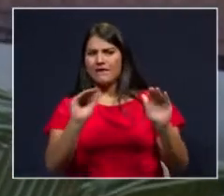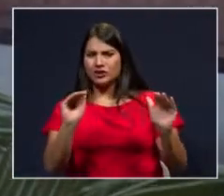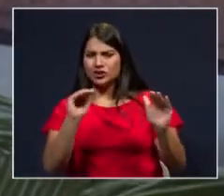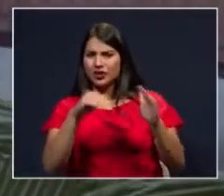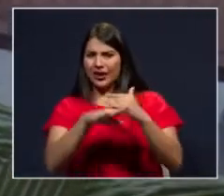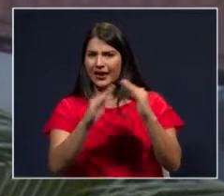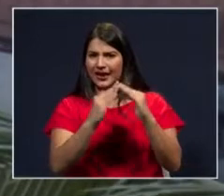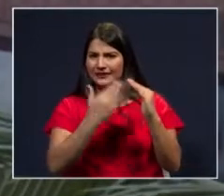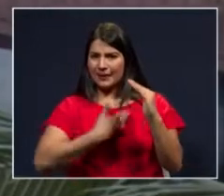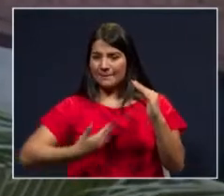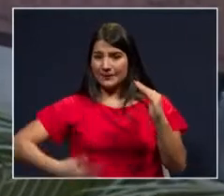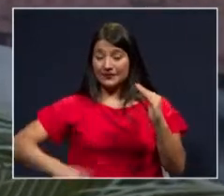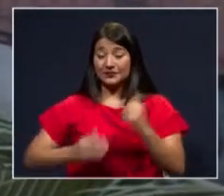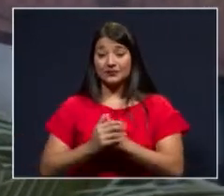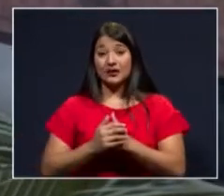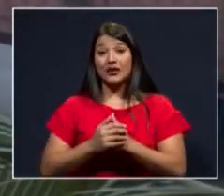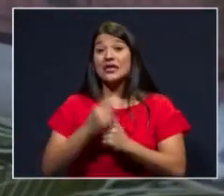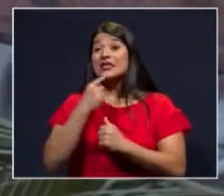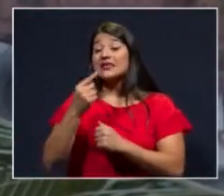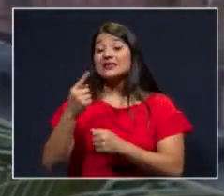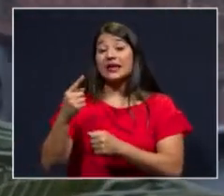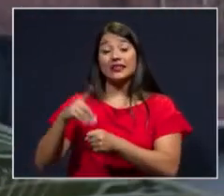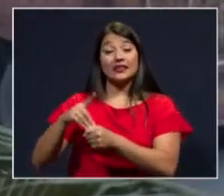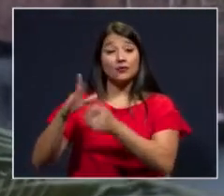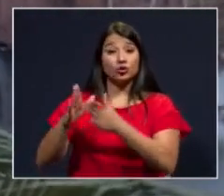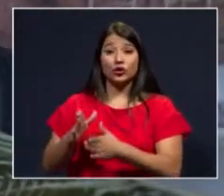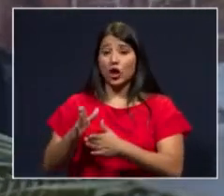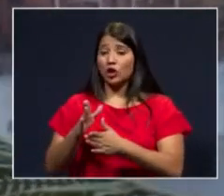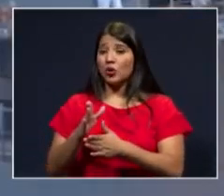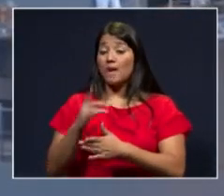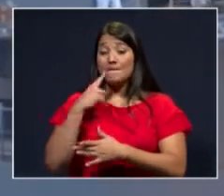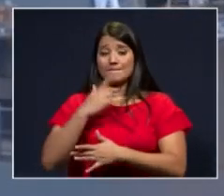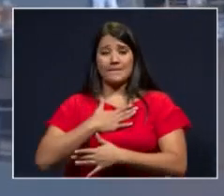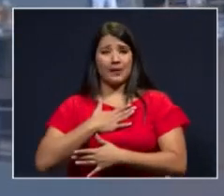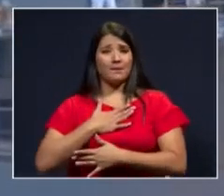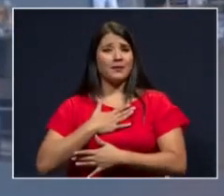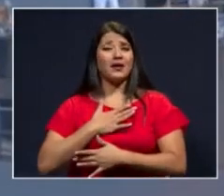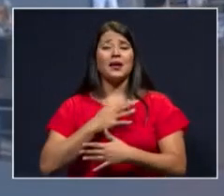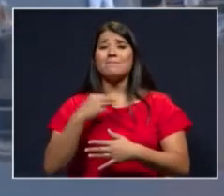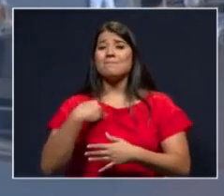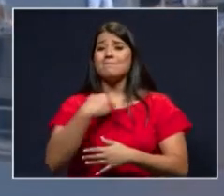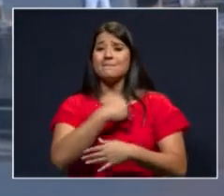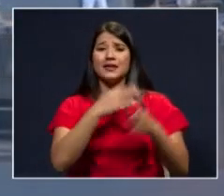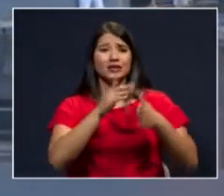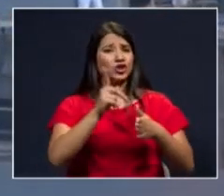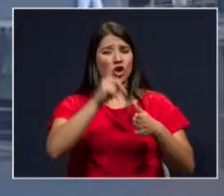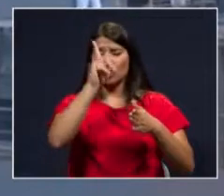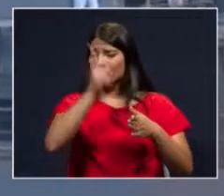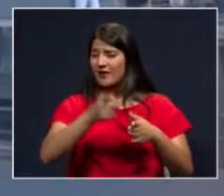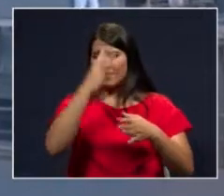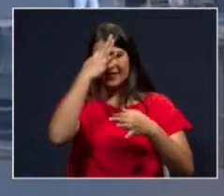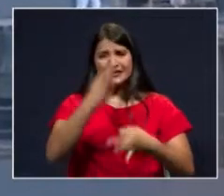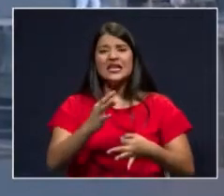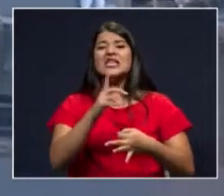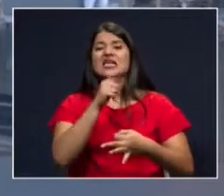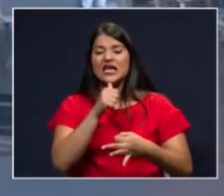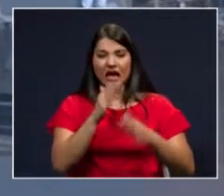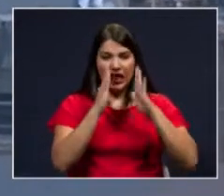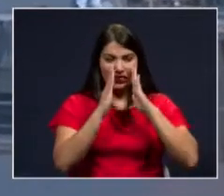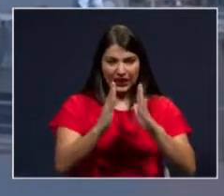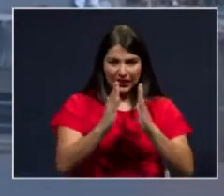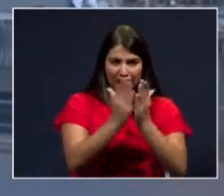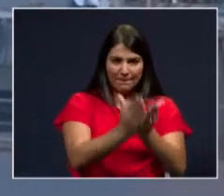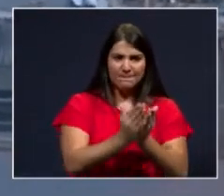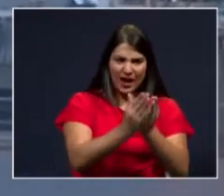Presidencial. Para el legislador no debe ser el ministro del MOP quien defina a quién le corresponden los barcos. Otros representantes del tema aplauden